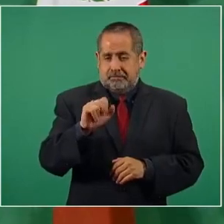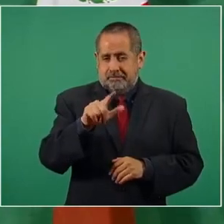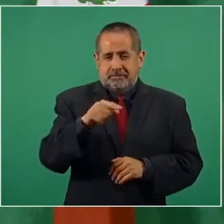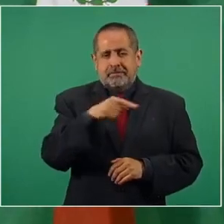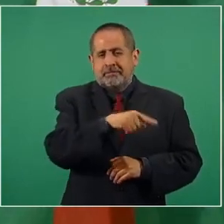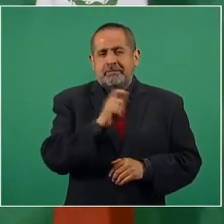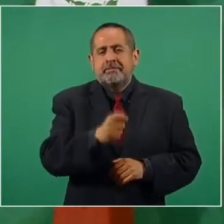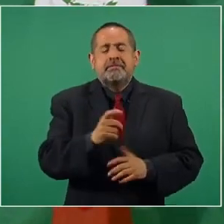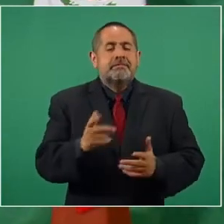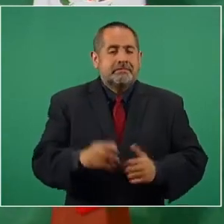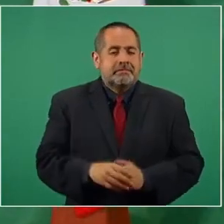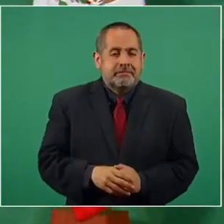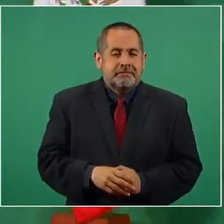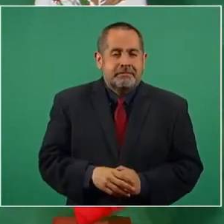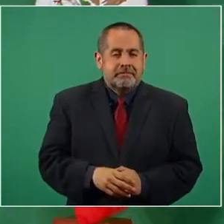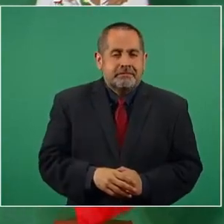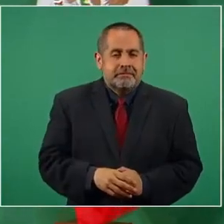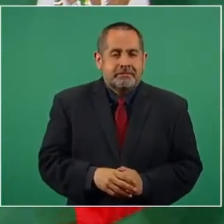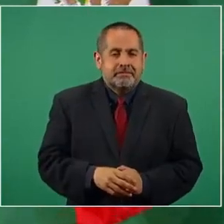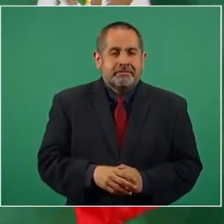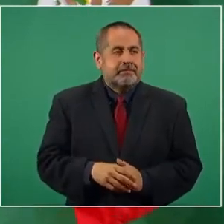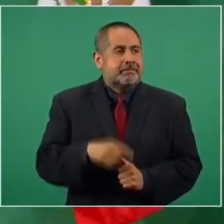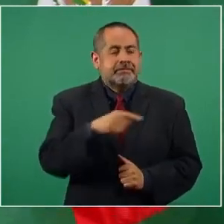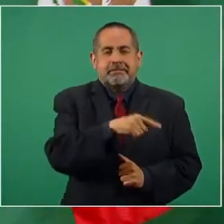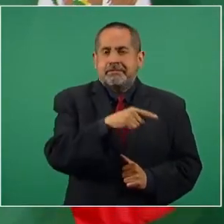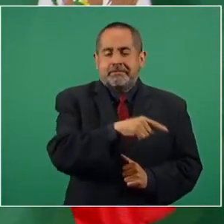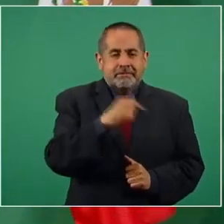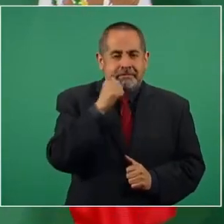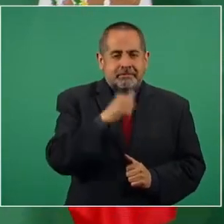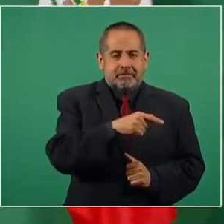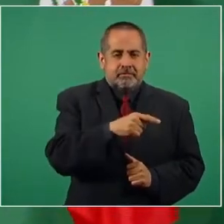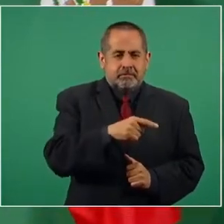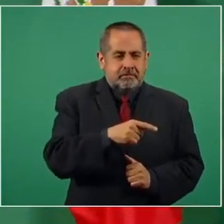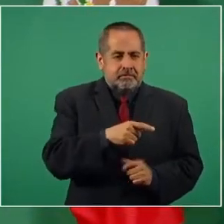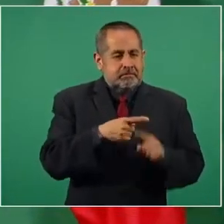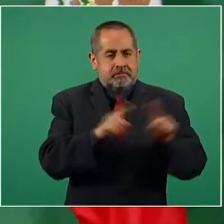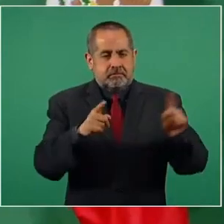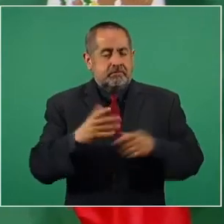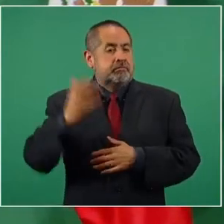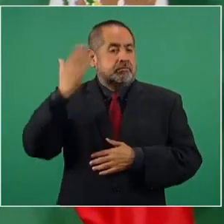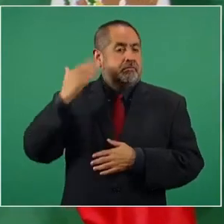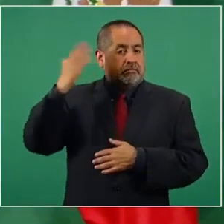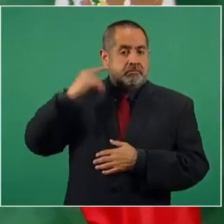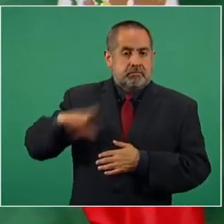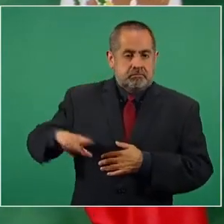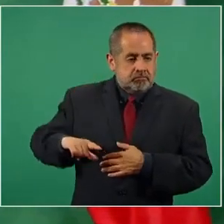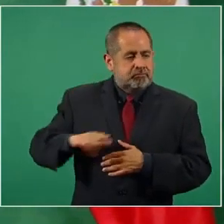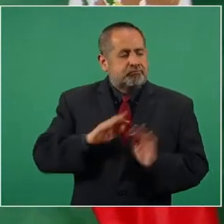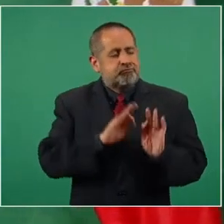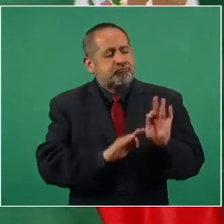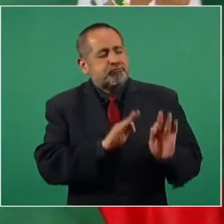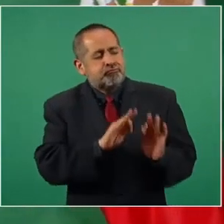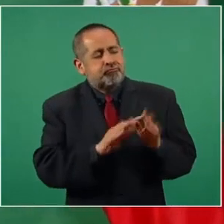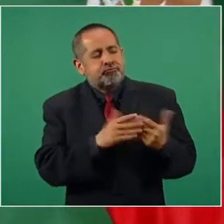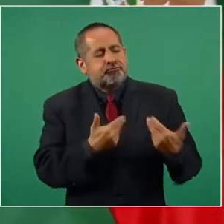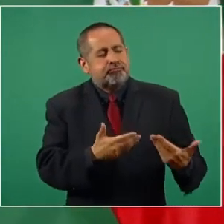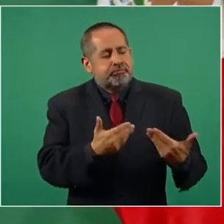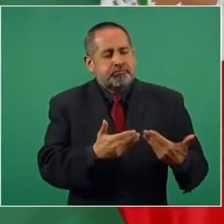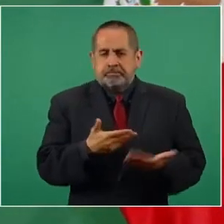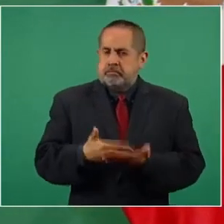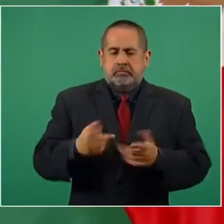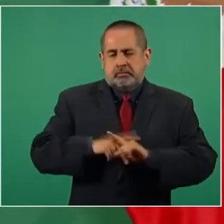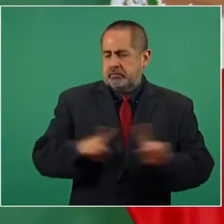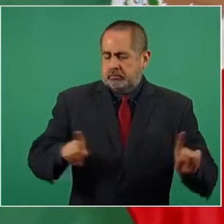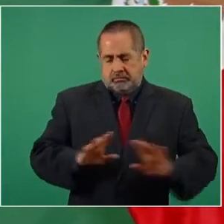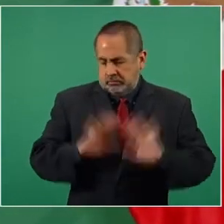es que ya no hay el mismo trato que tenían con los anteriores